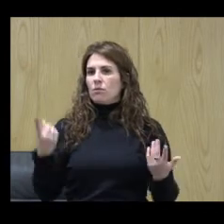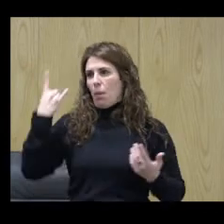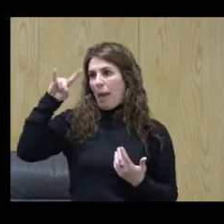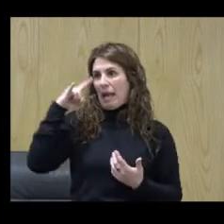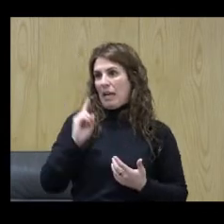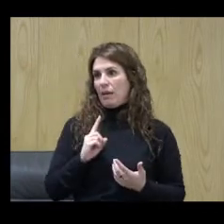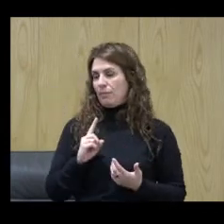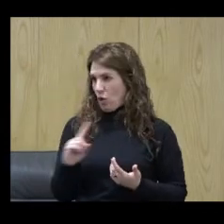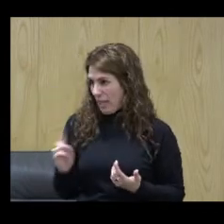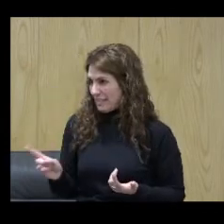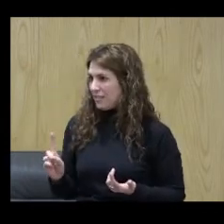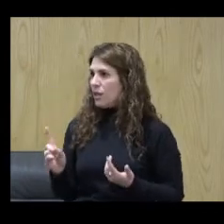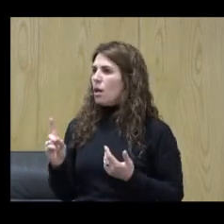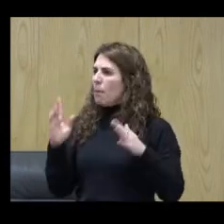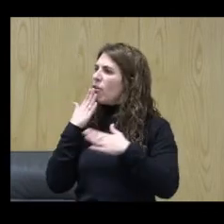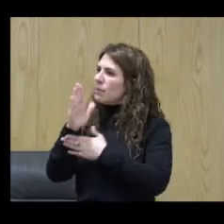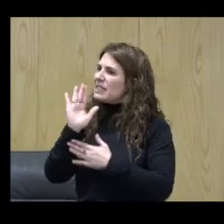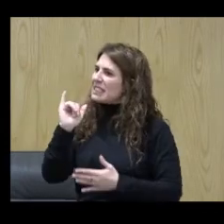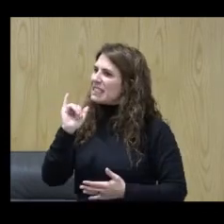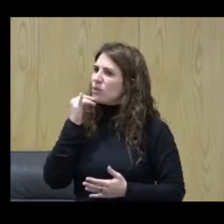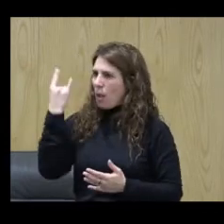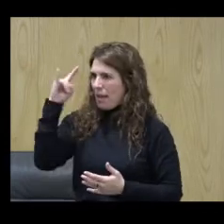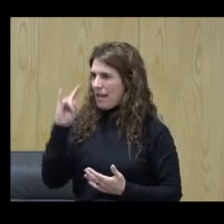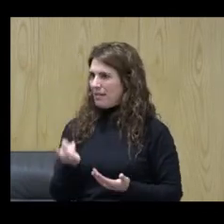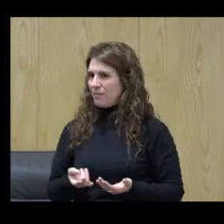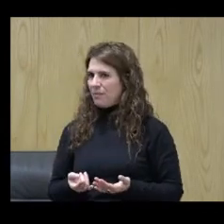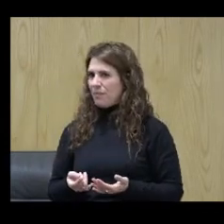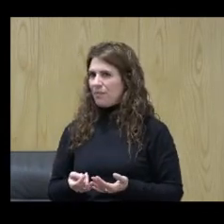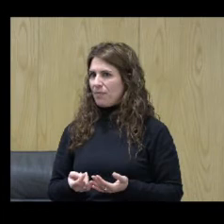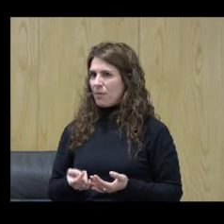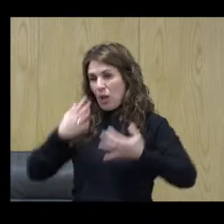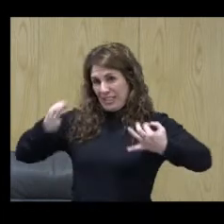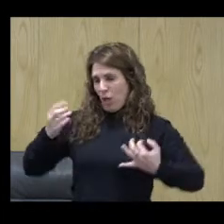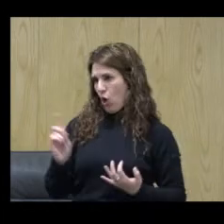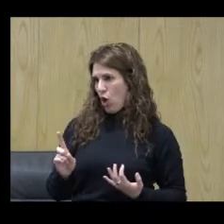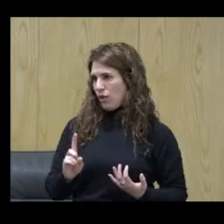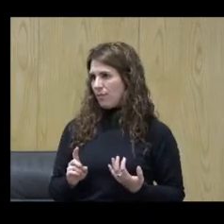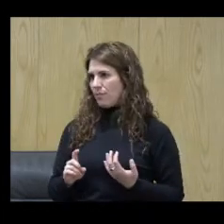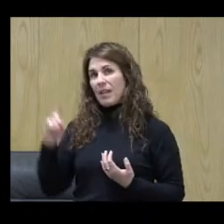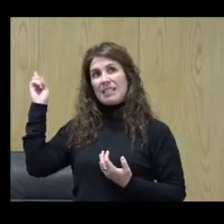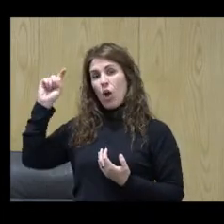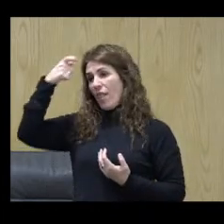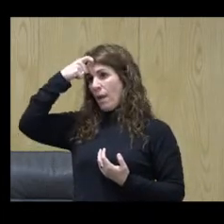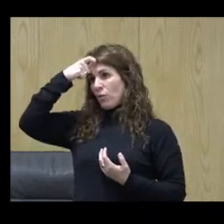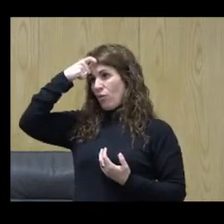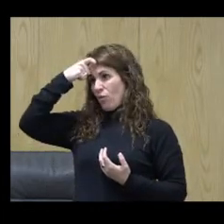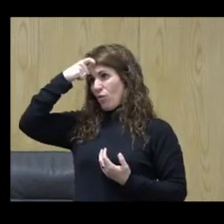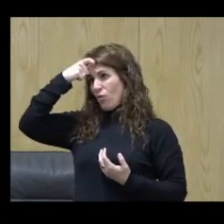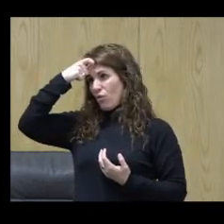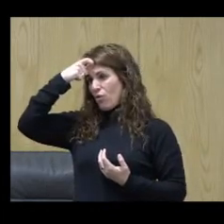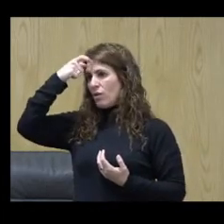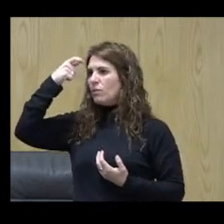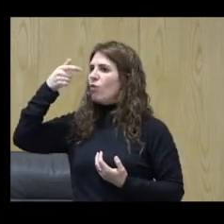ya lo sé que no lo es, pero representa una vaca. Y ese símbolo, ese concepto, es